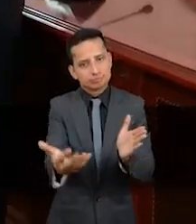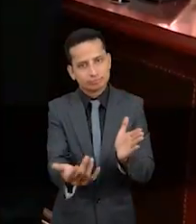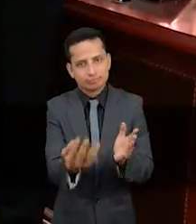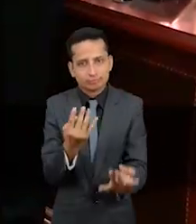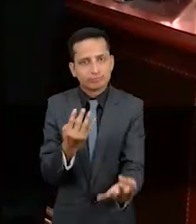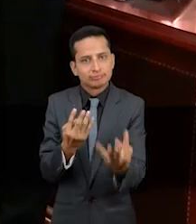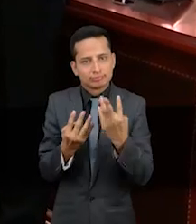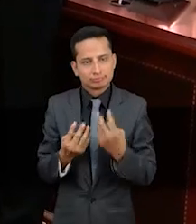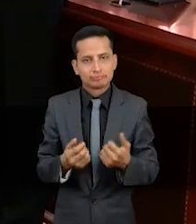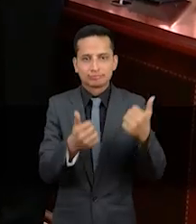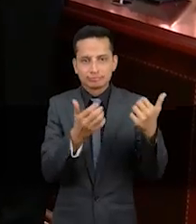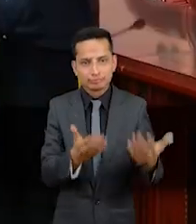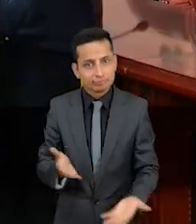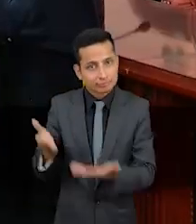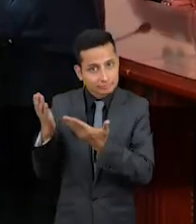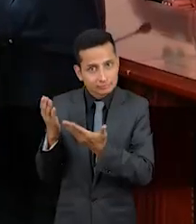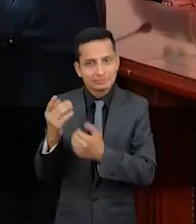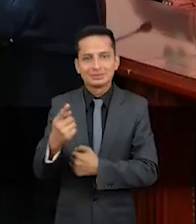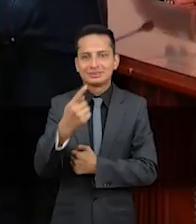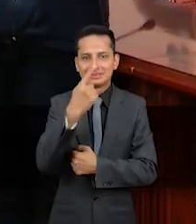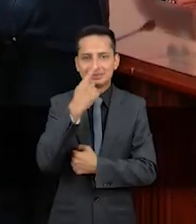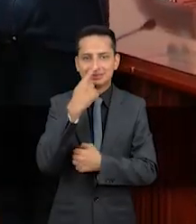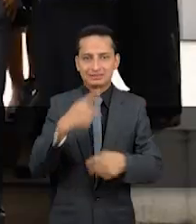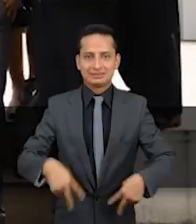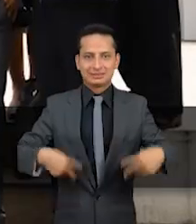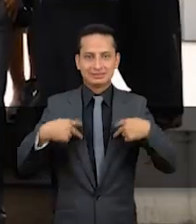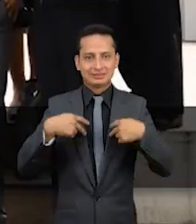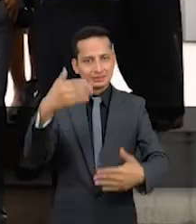ecuatoriana, permitiendo incorporarse e